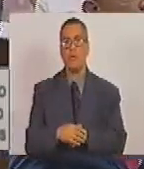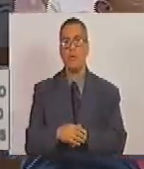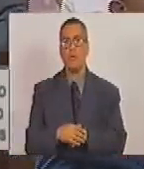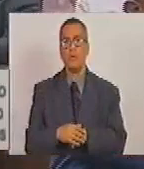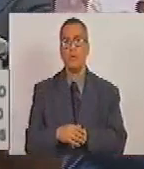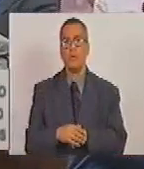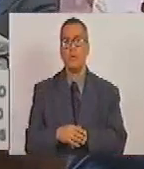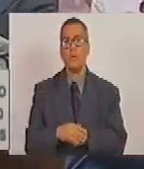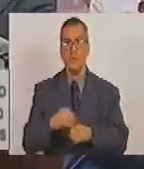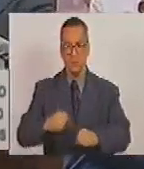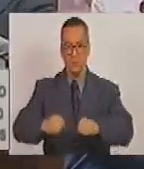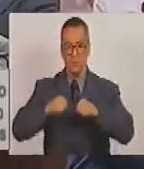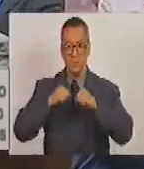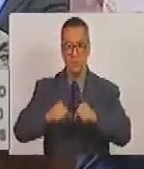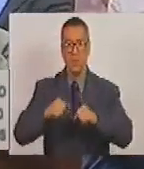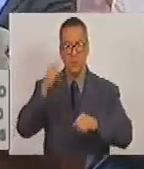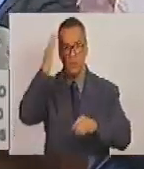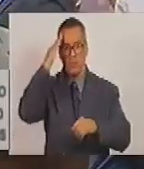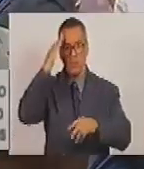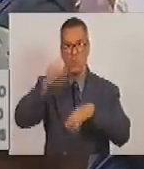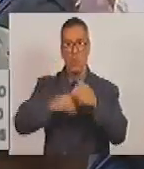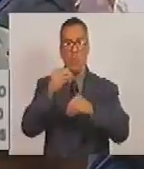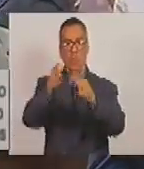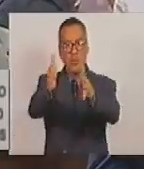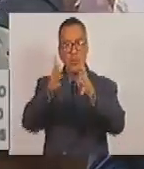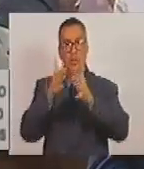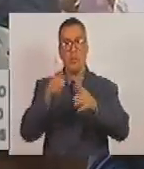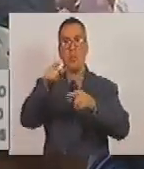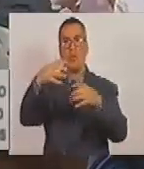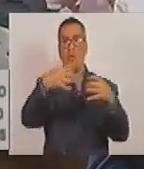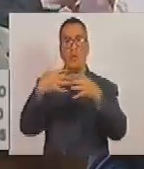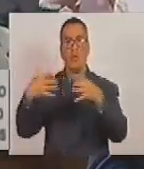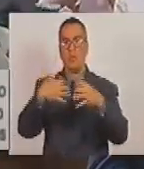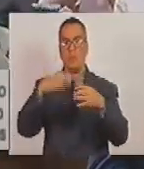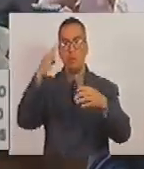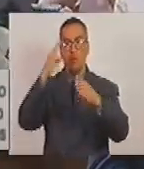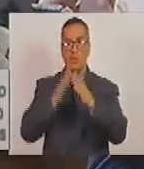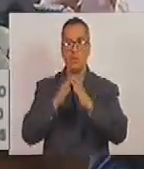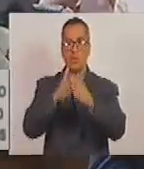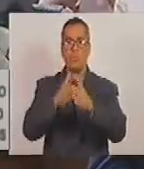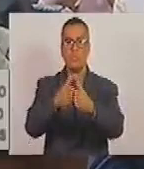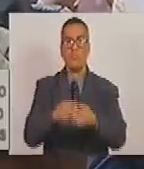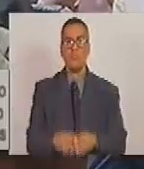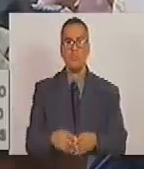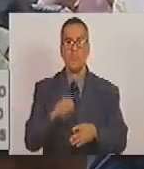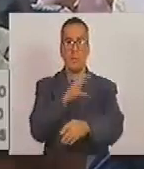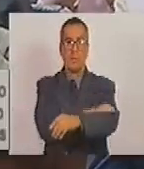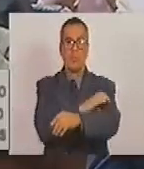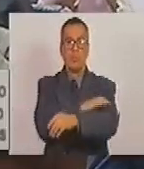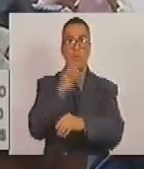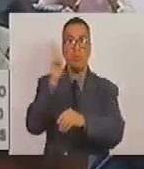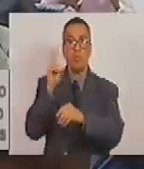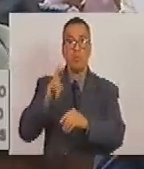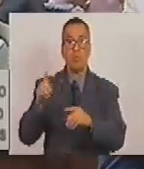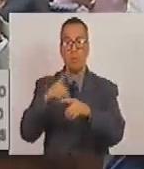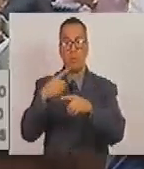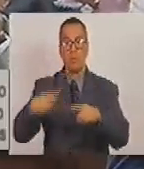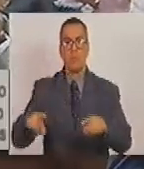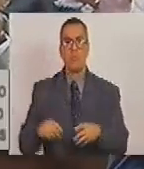y que consolidó en lo que sabemos que fue la victoria de esta batalla naval. La oposición venezolana